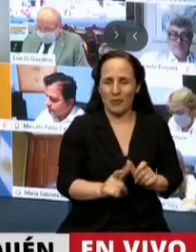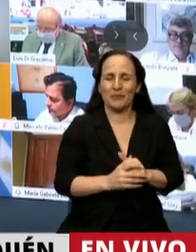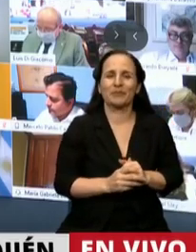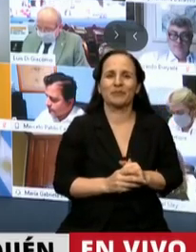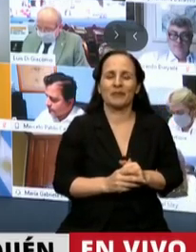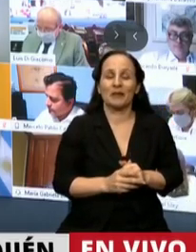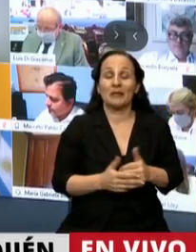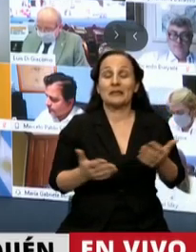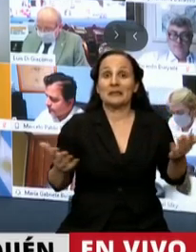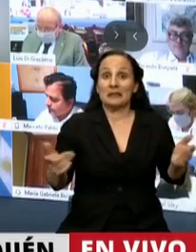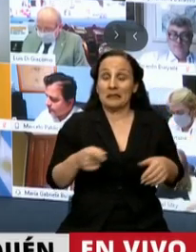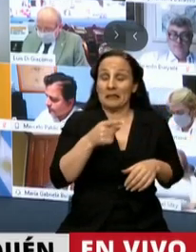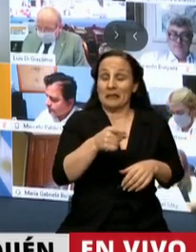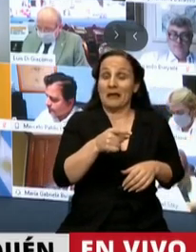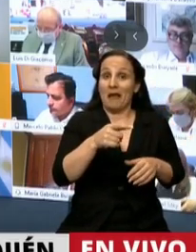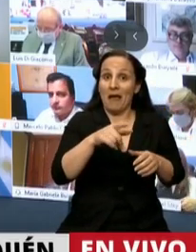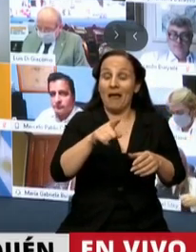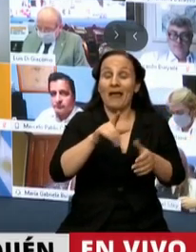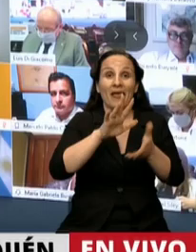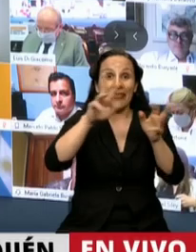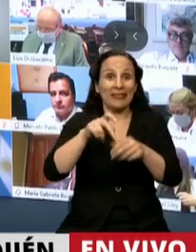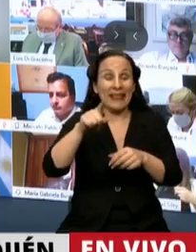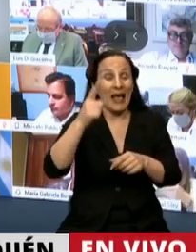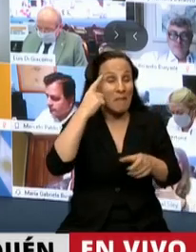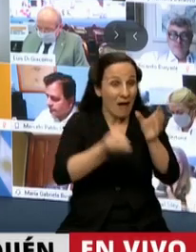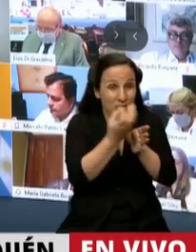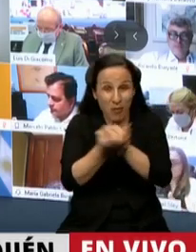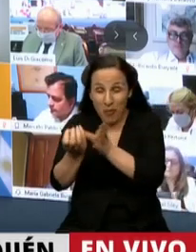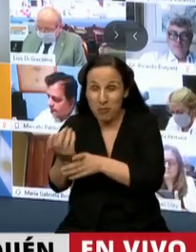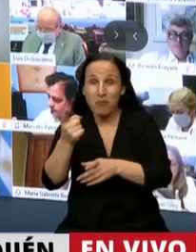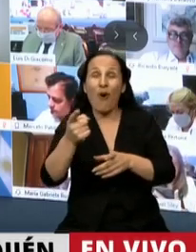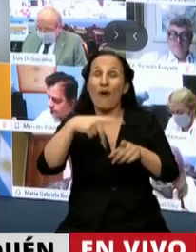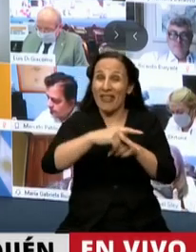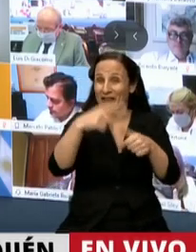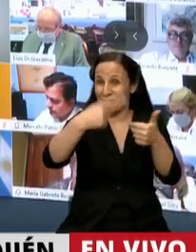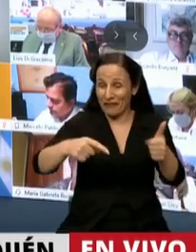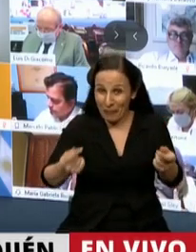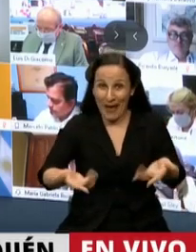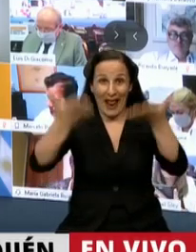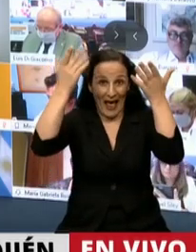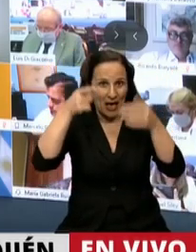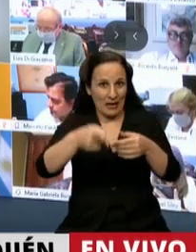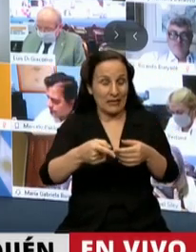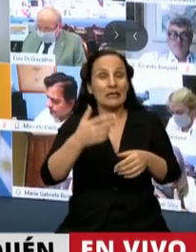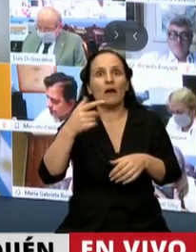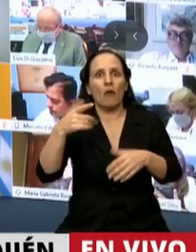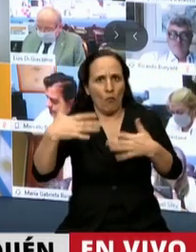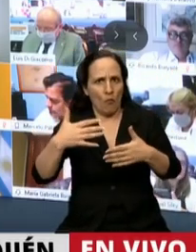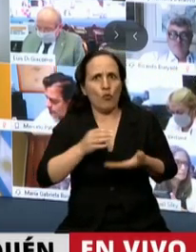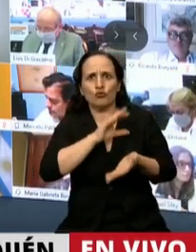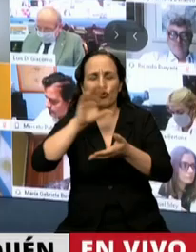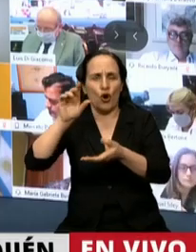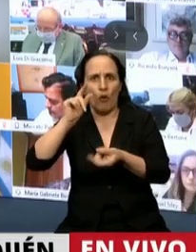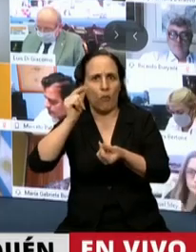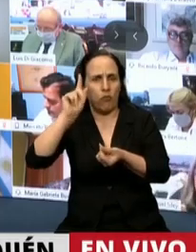presidente, el sector de la economía del conocimiento que aporta 6.000 millones de dólares anuales a la economía nacional no